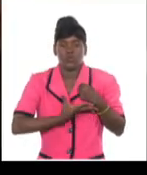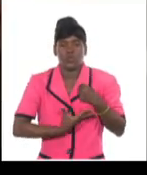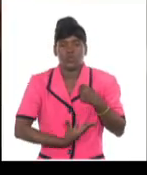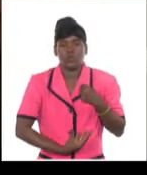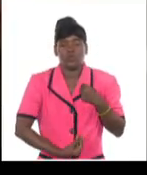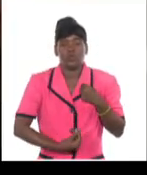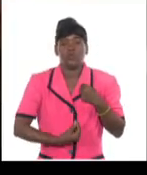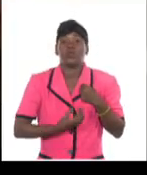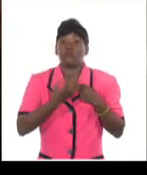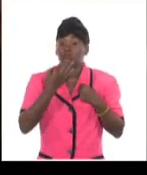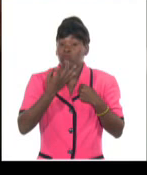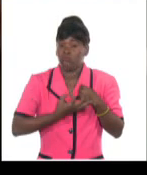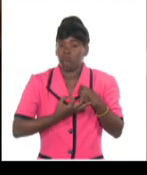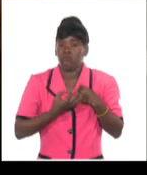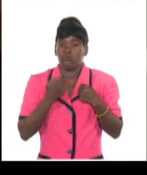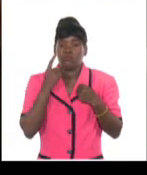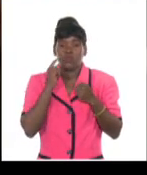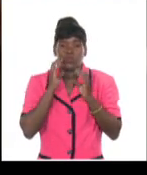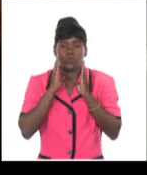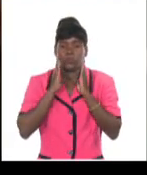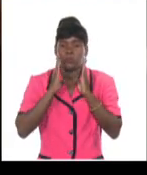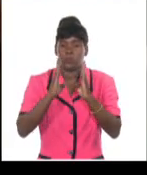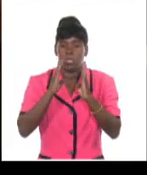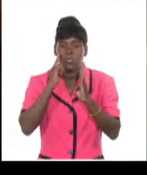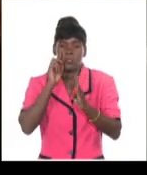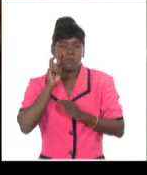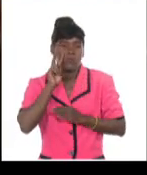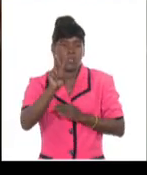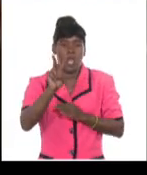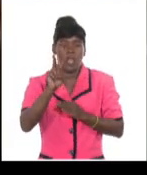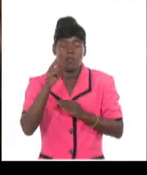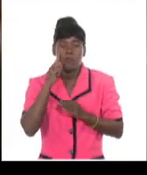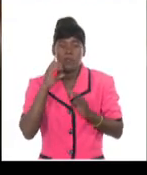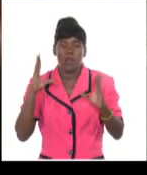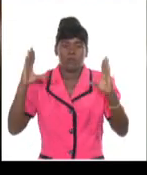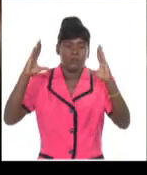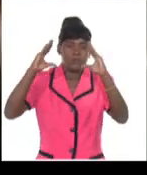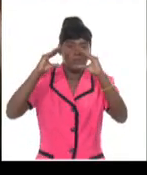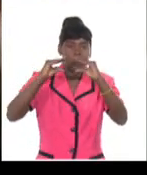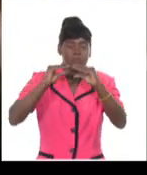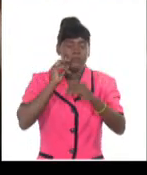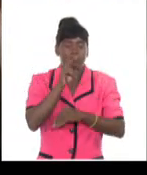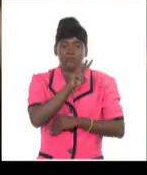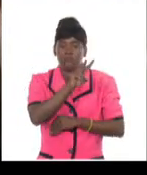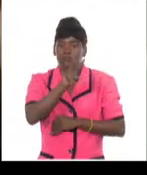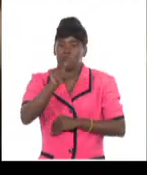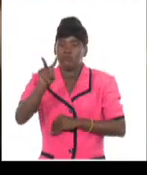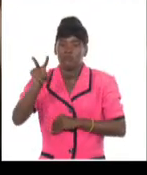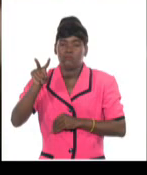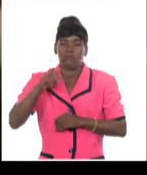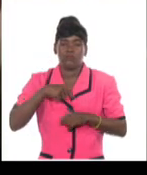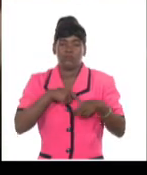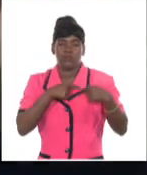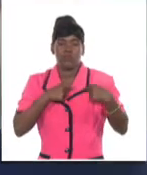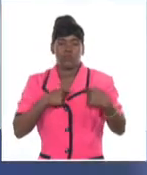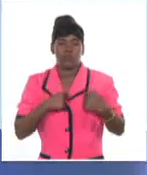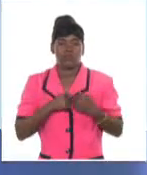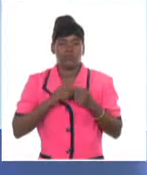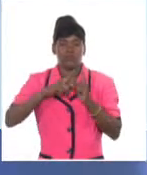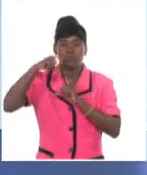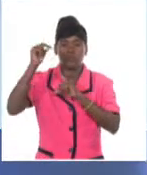Es entrarse en la entraña de la noche y adivinarle la estrella en germen,